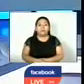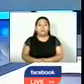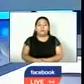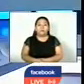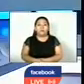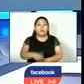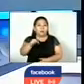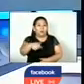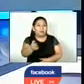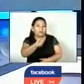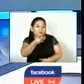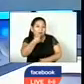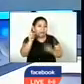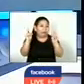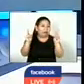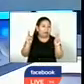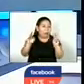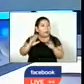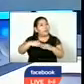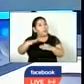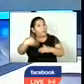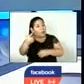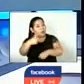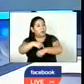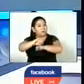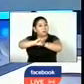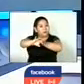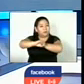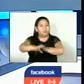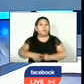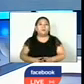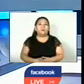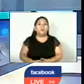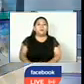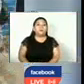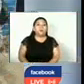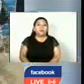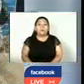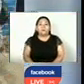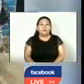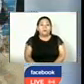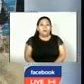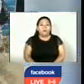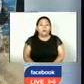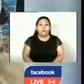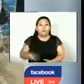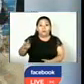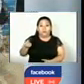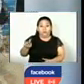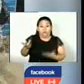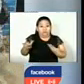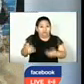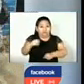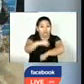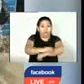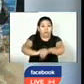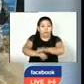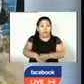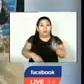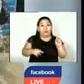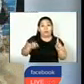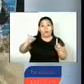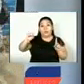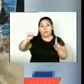Demos un vistazo a otras noticias y luego nos vamos a una pausa comercial. La PNC capturó a Isaí